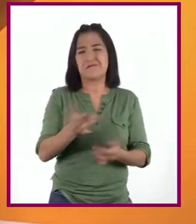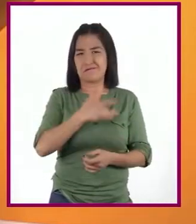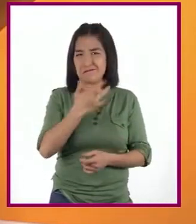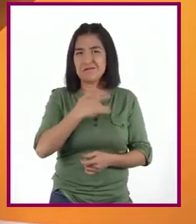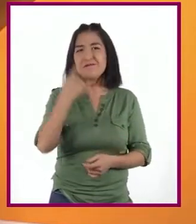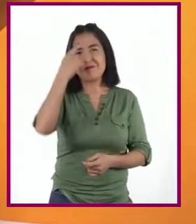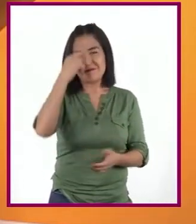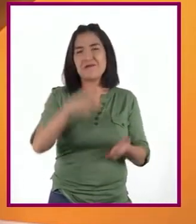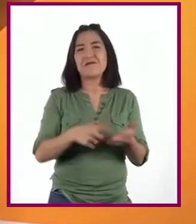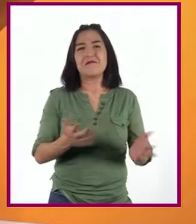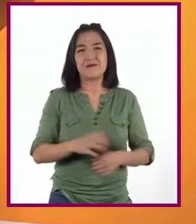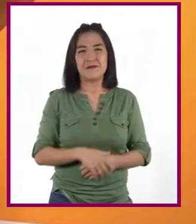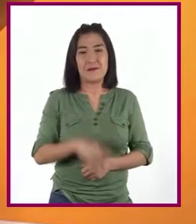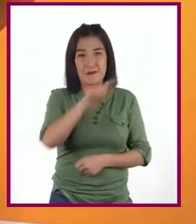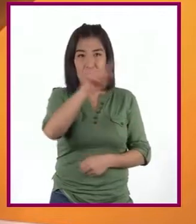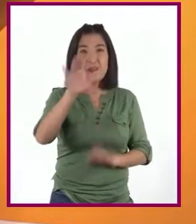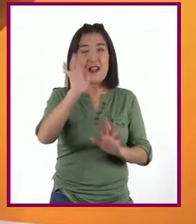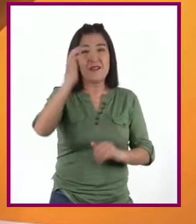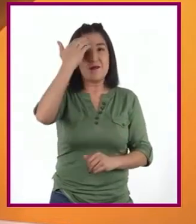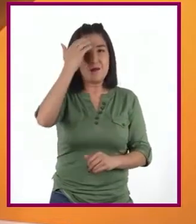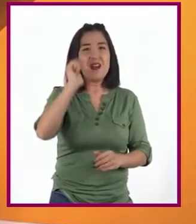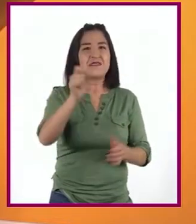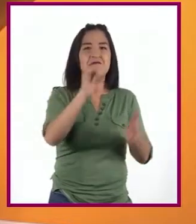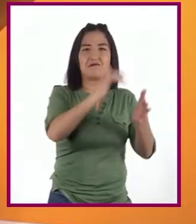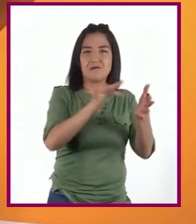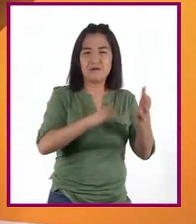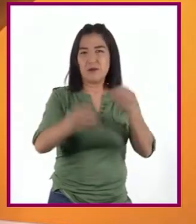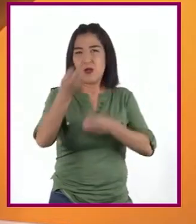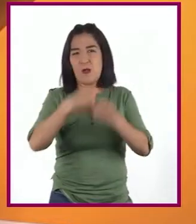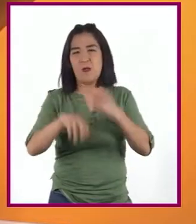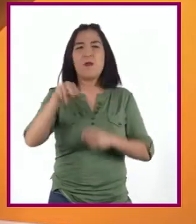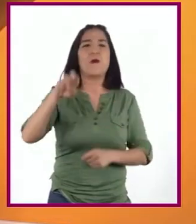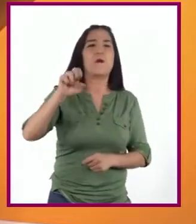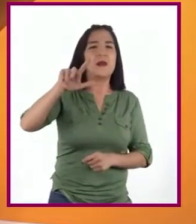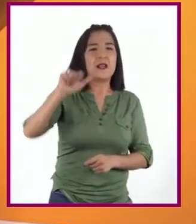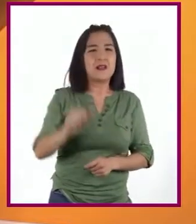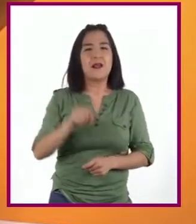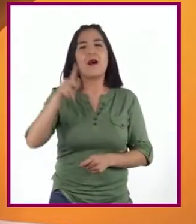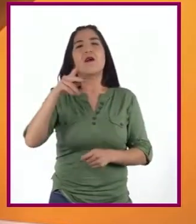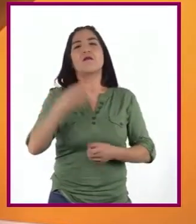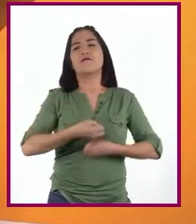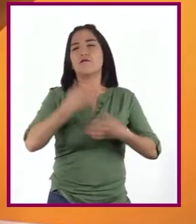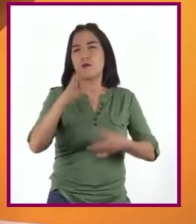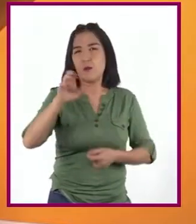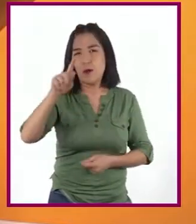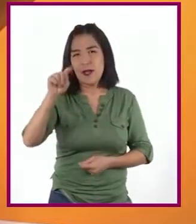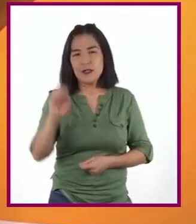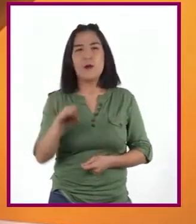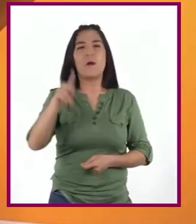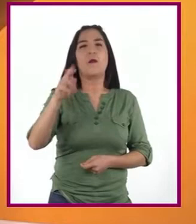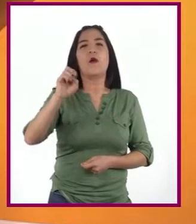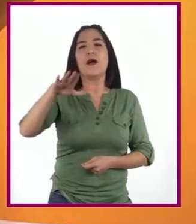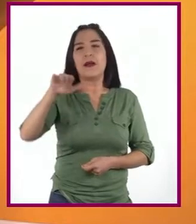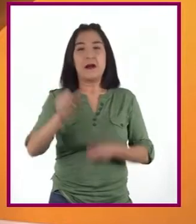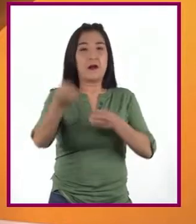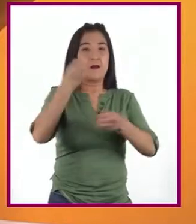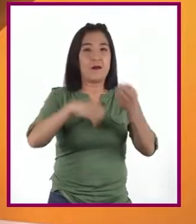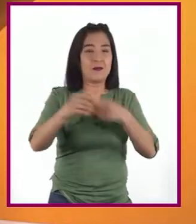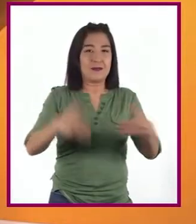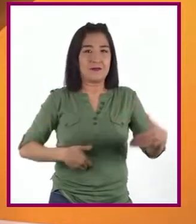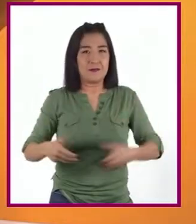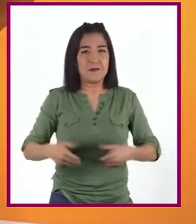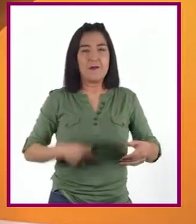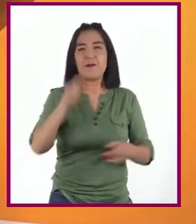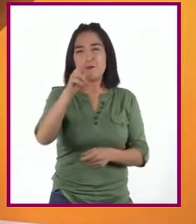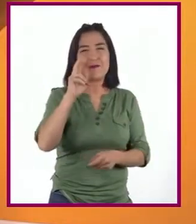parece? ¿Conocen alguna obra literaria, novela, cuento, poema, obra de teatro que plasme